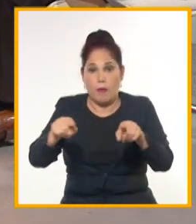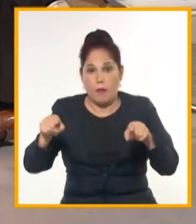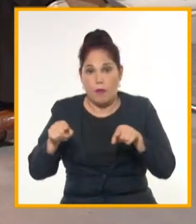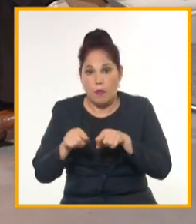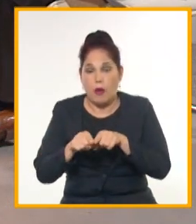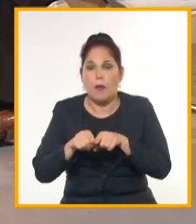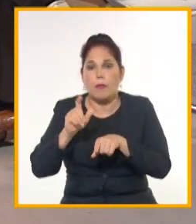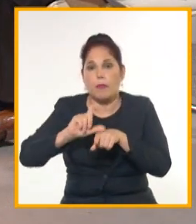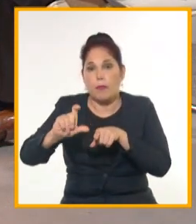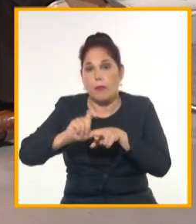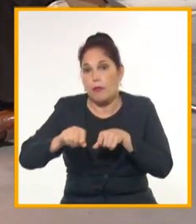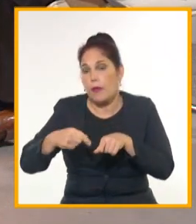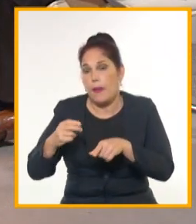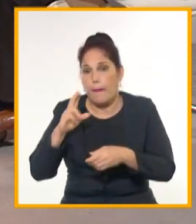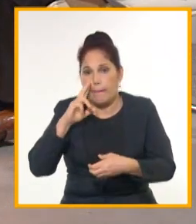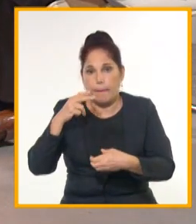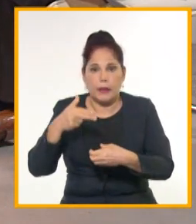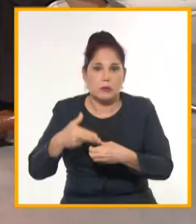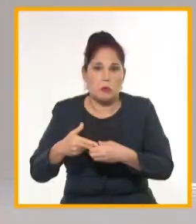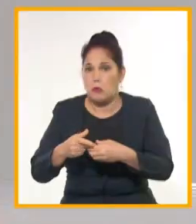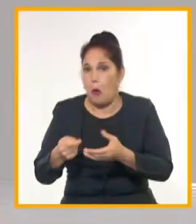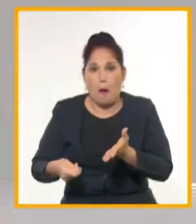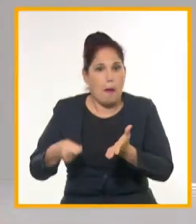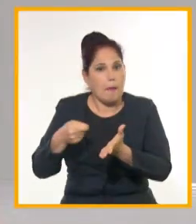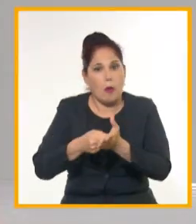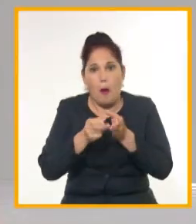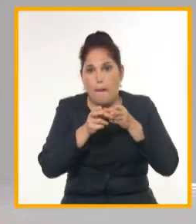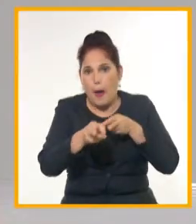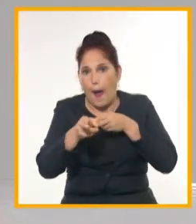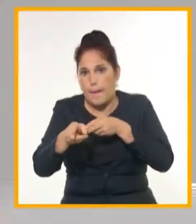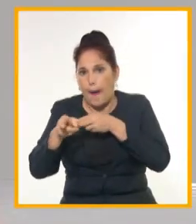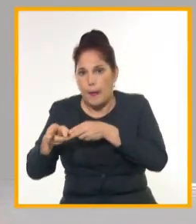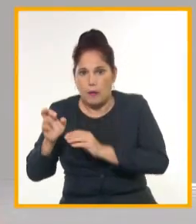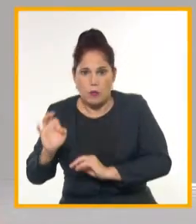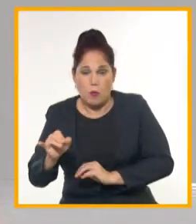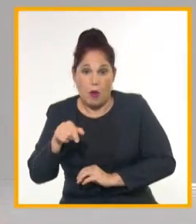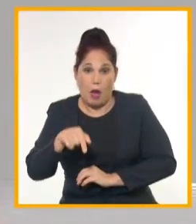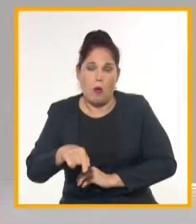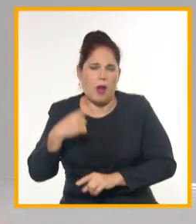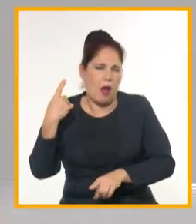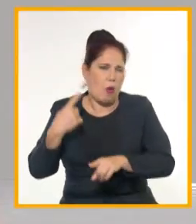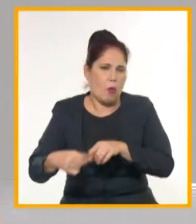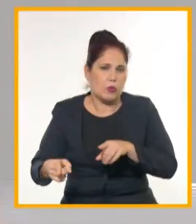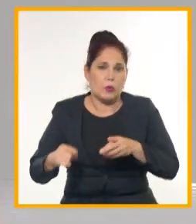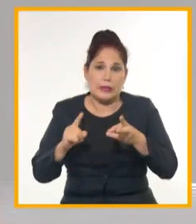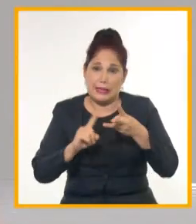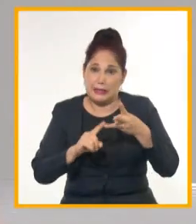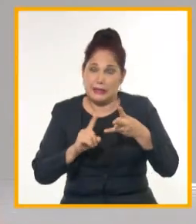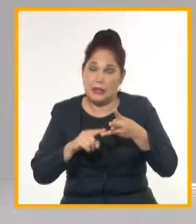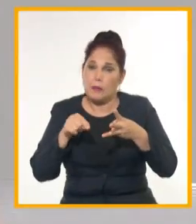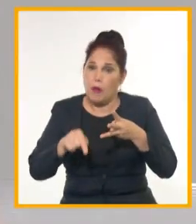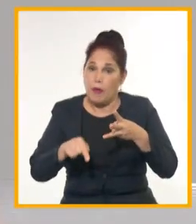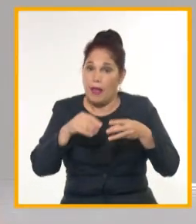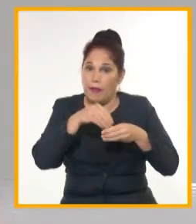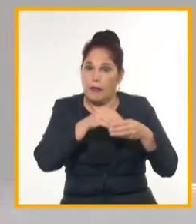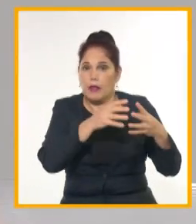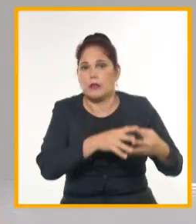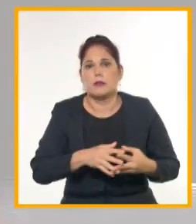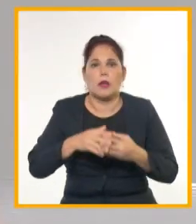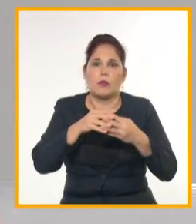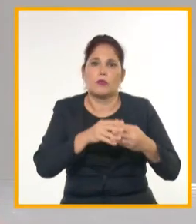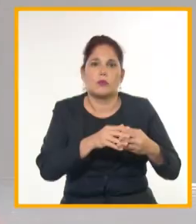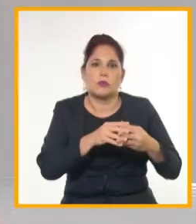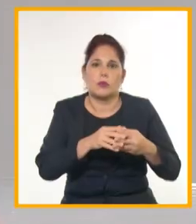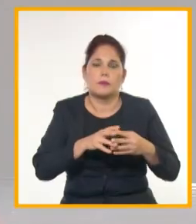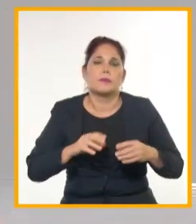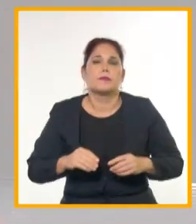fracasó porque no le pagaron el dinero que necesitaba. Y ahora hubo algo más, pero ahora está en Estados Unidos, porque